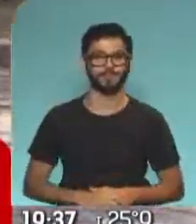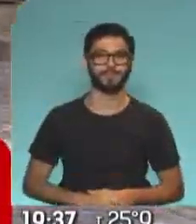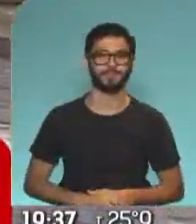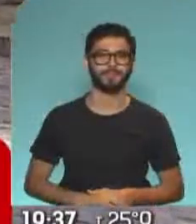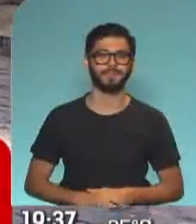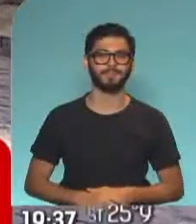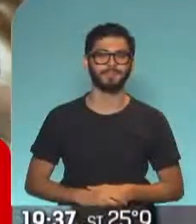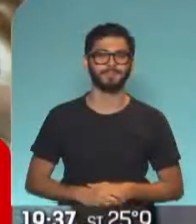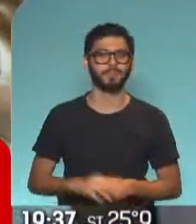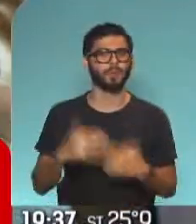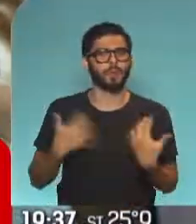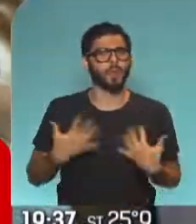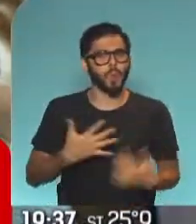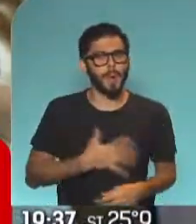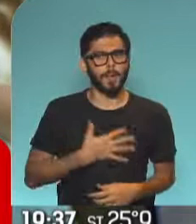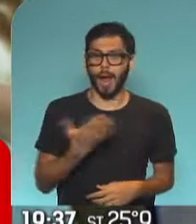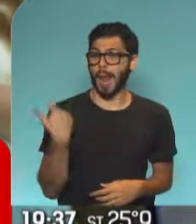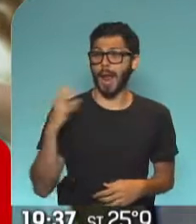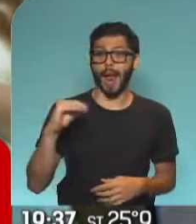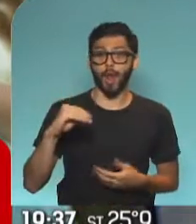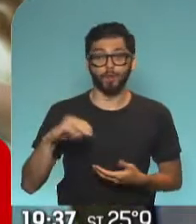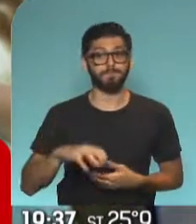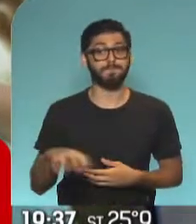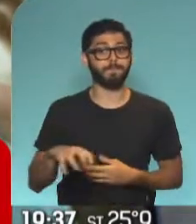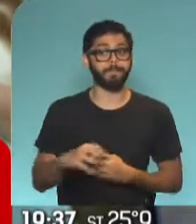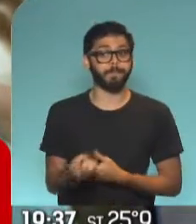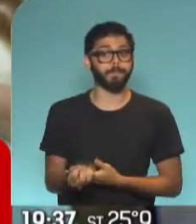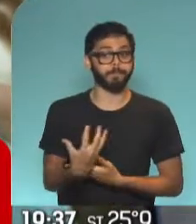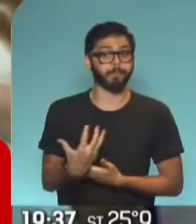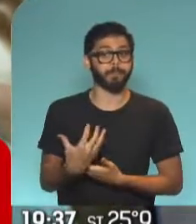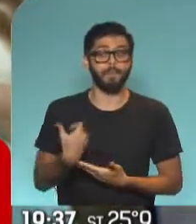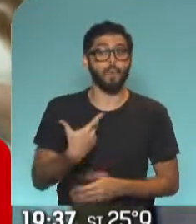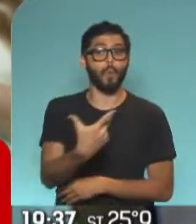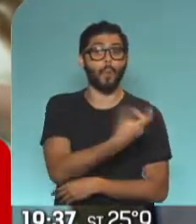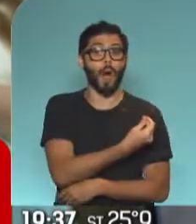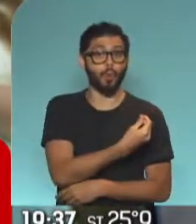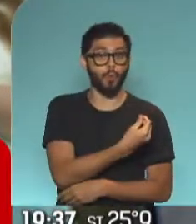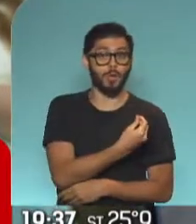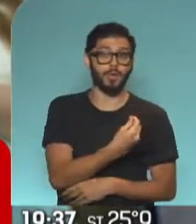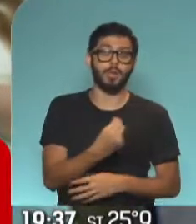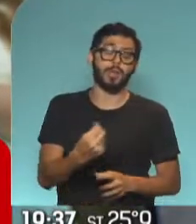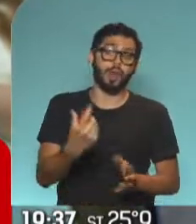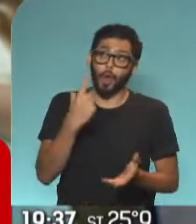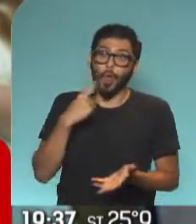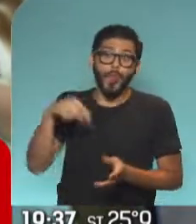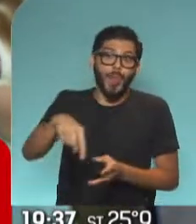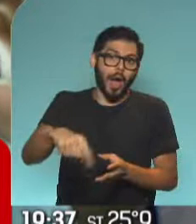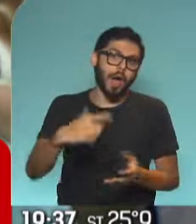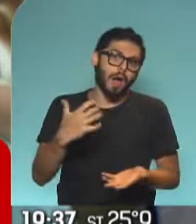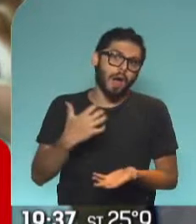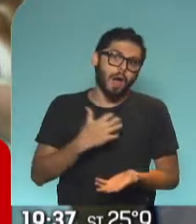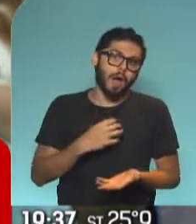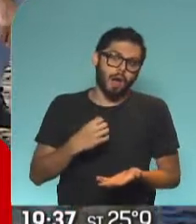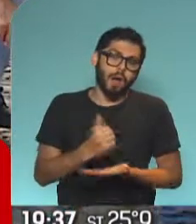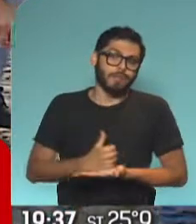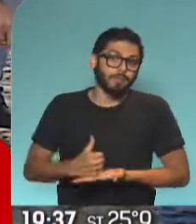mucha emoción, me llegó anoche la notificación para vacunarme y bueno, esperando mucho este día, mucho este